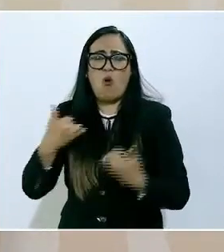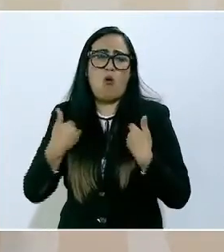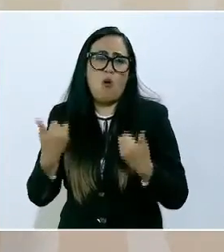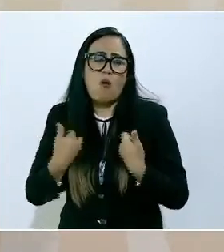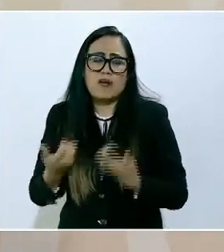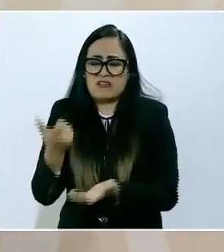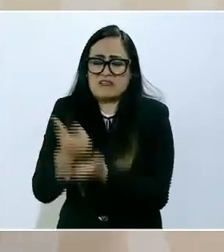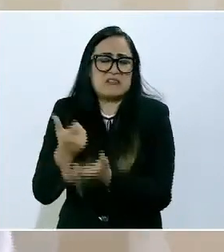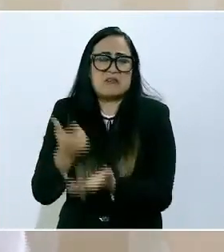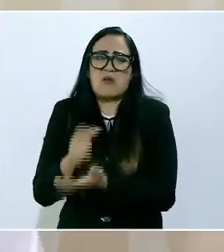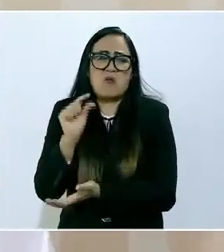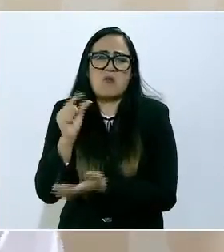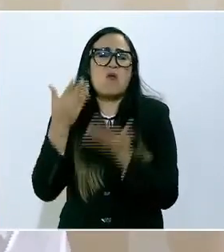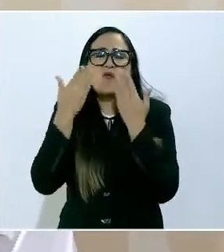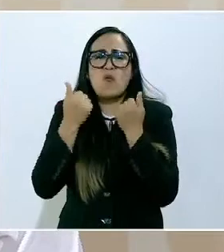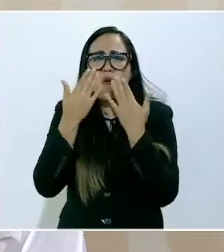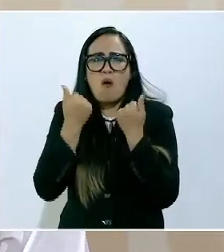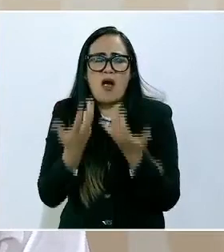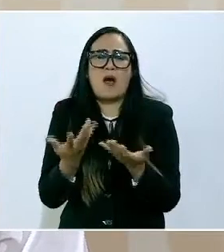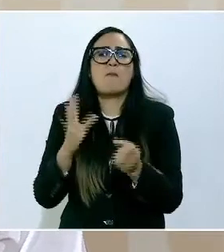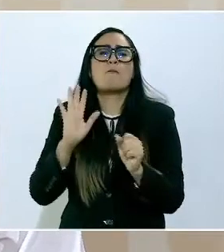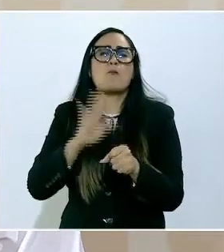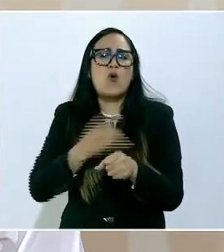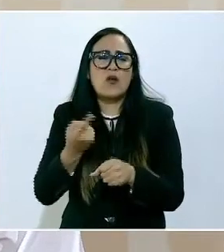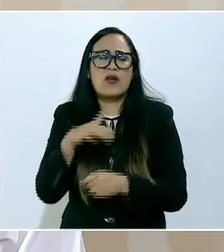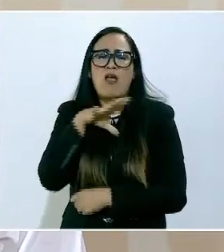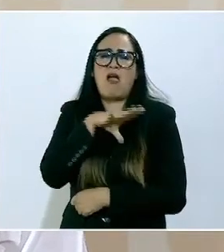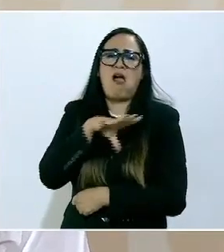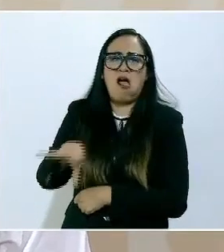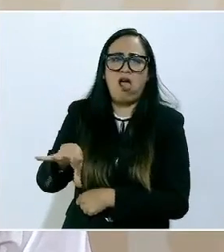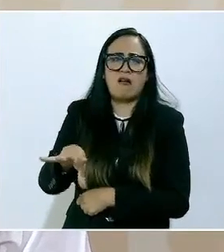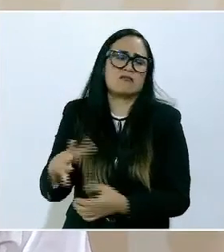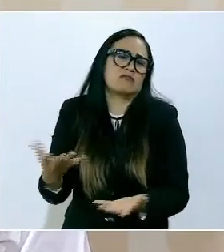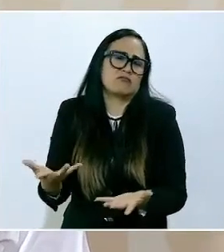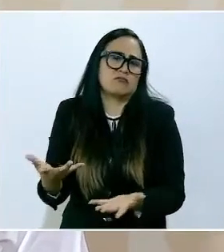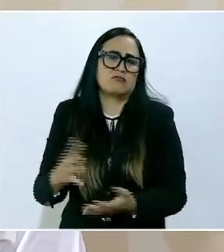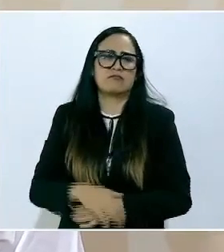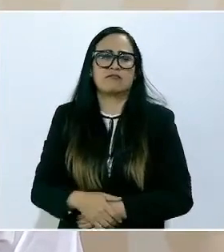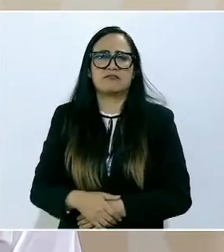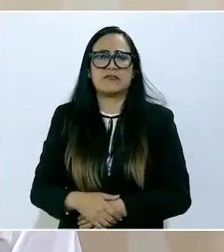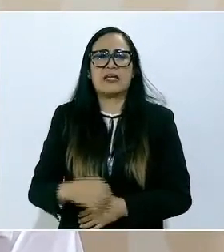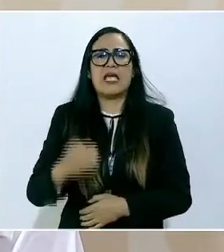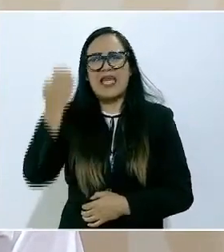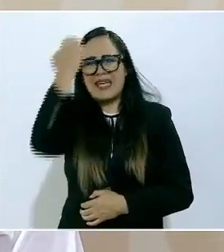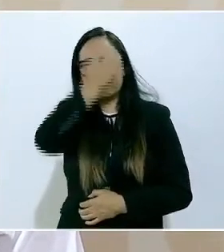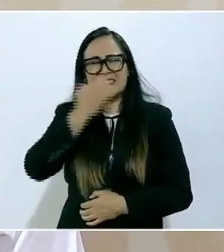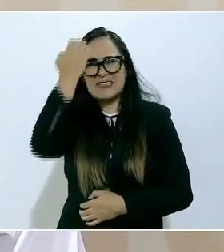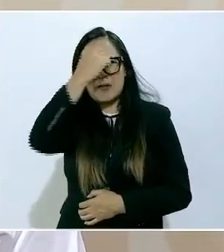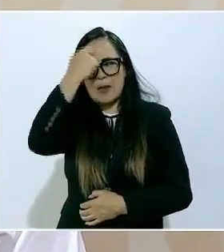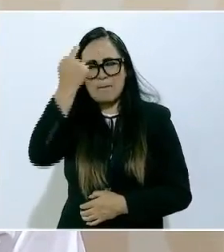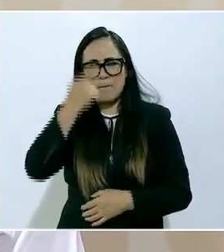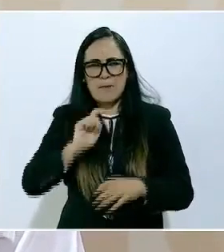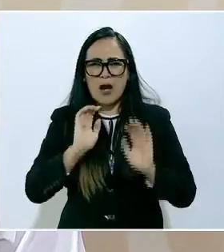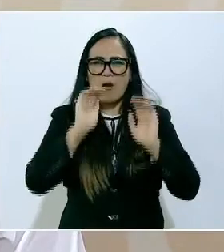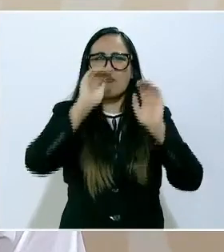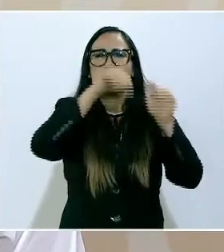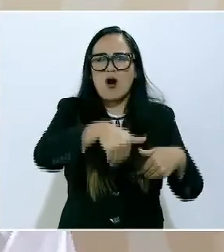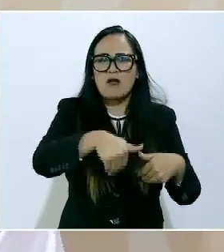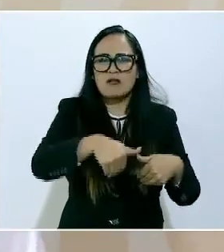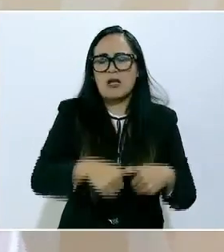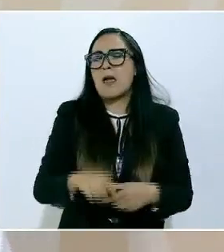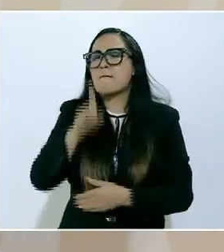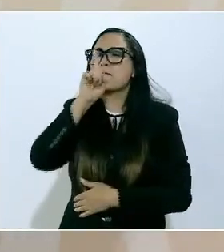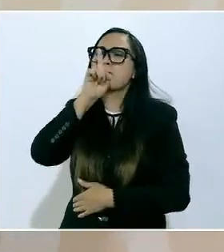económicos, porque se les rechazaba con el examen de admisión, con la